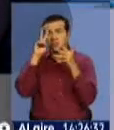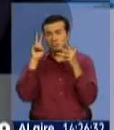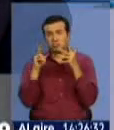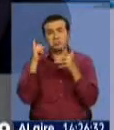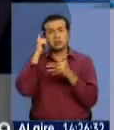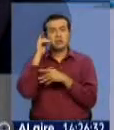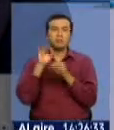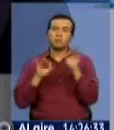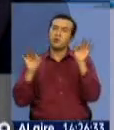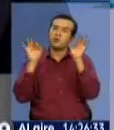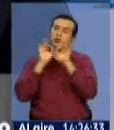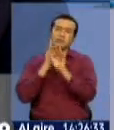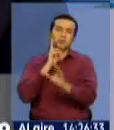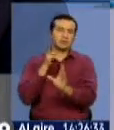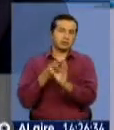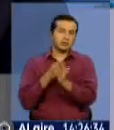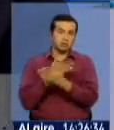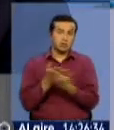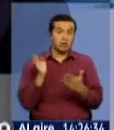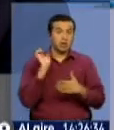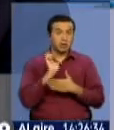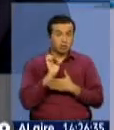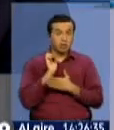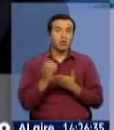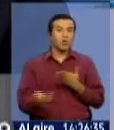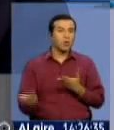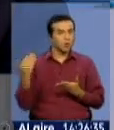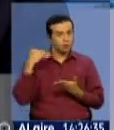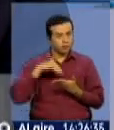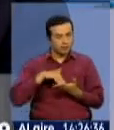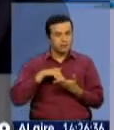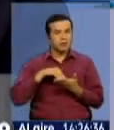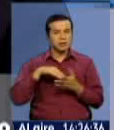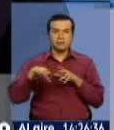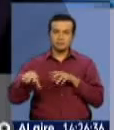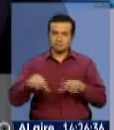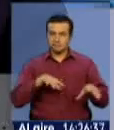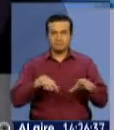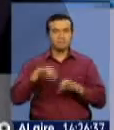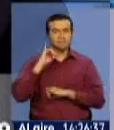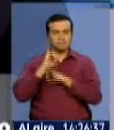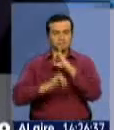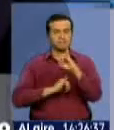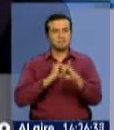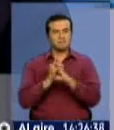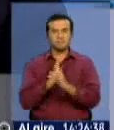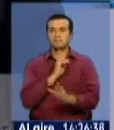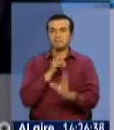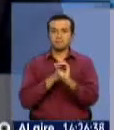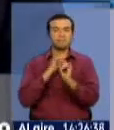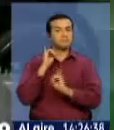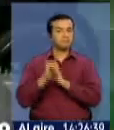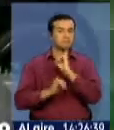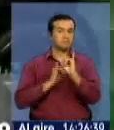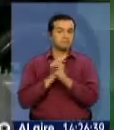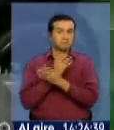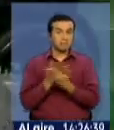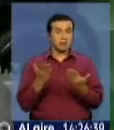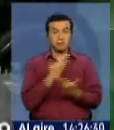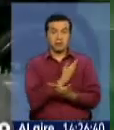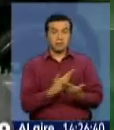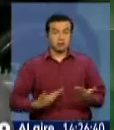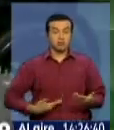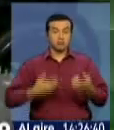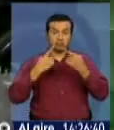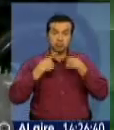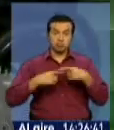consideración, es muy importante. El Ecuador está retomando con esto su actividad internacional, su presencia internacional. El mandatario dio